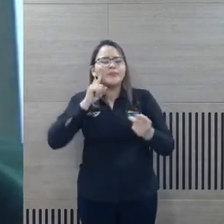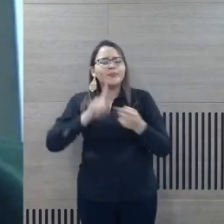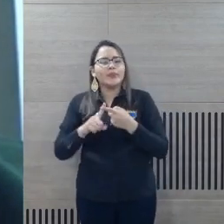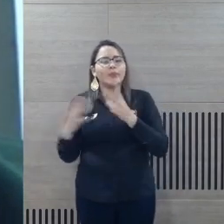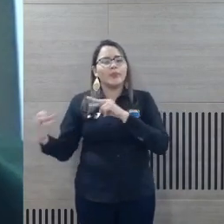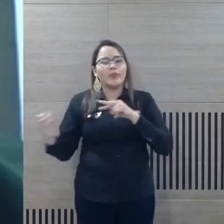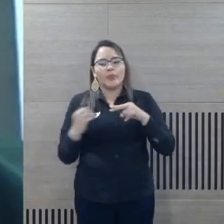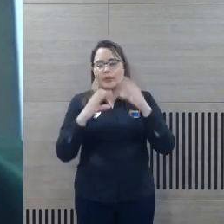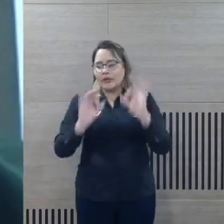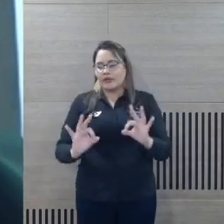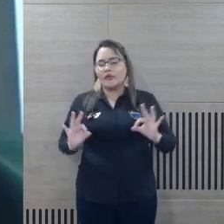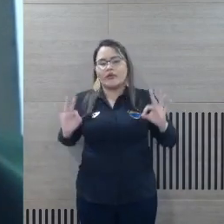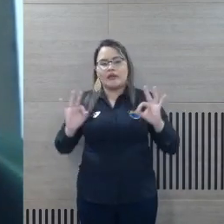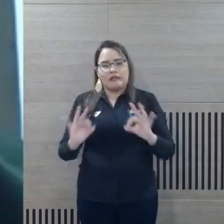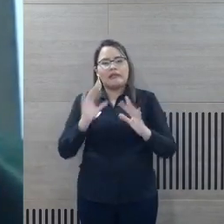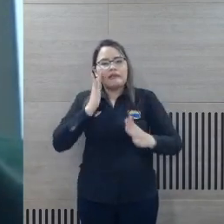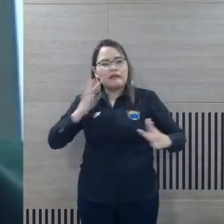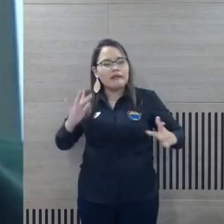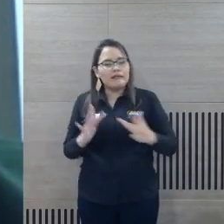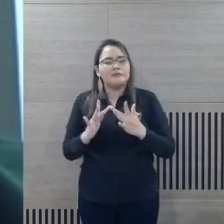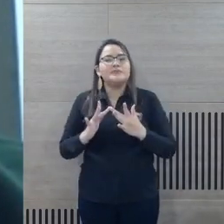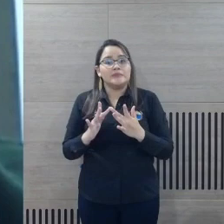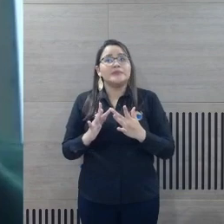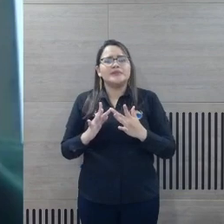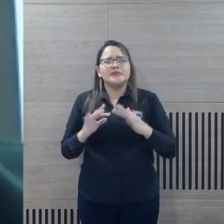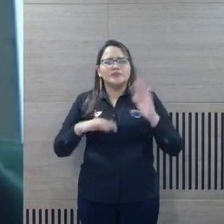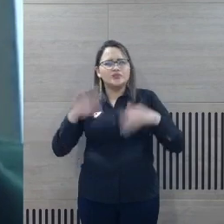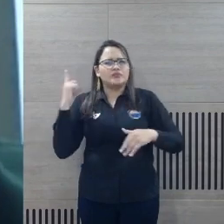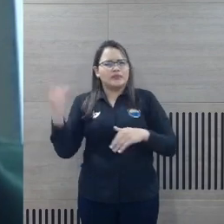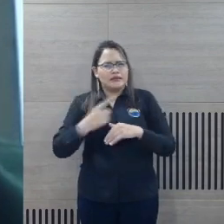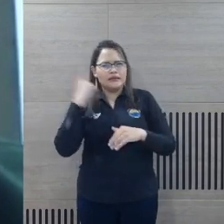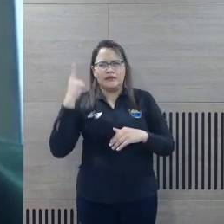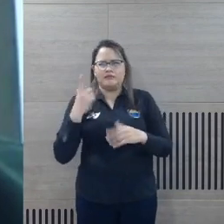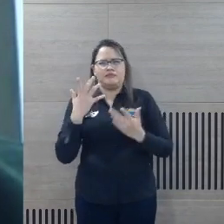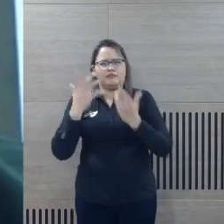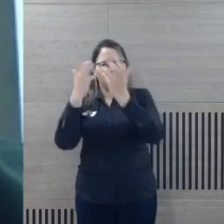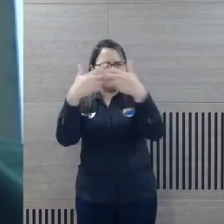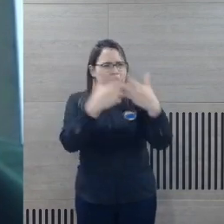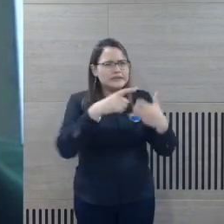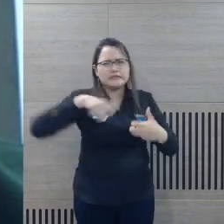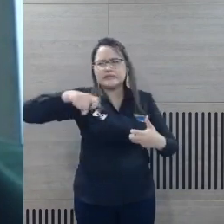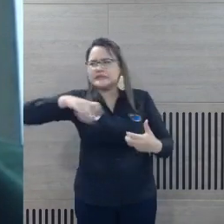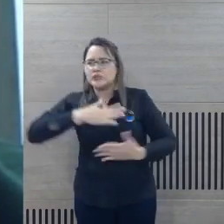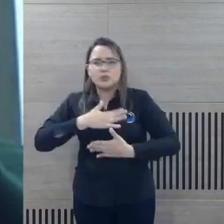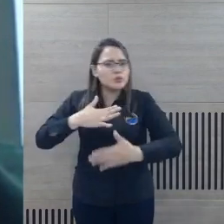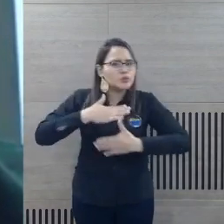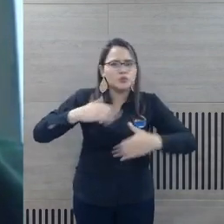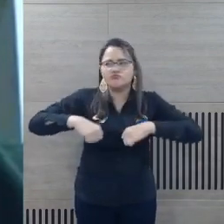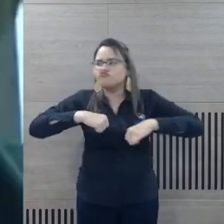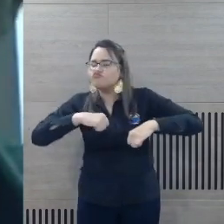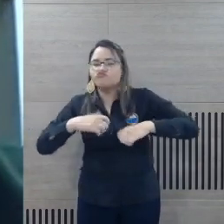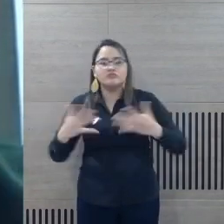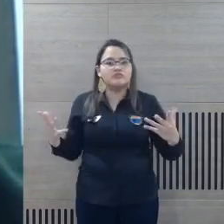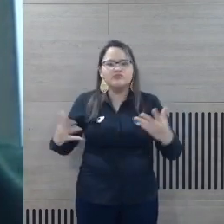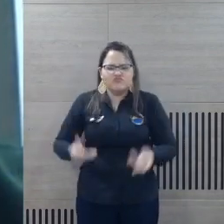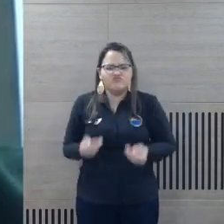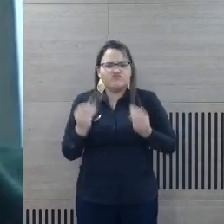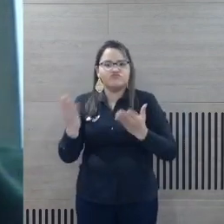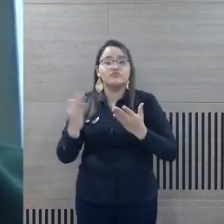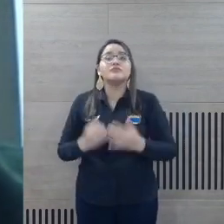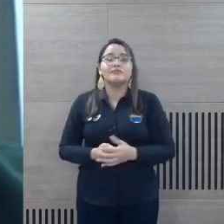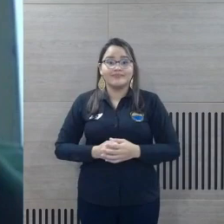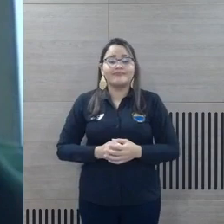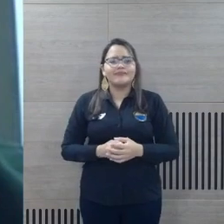productivo. Hoy encontramos, gracias a la gestión del señor rector y su equipo, una universidad acreditada,